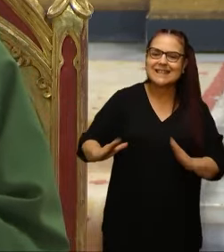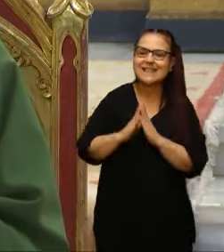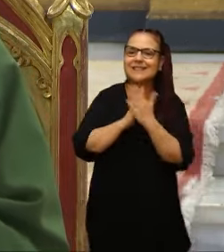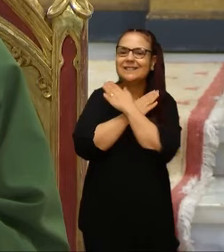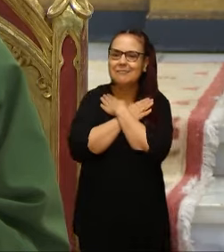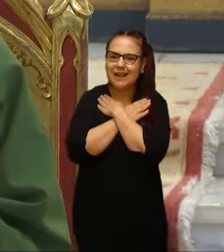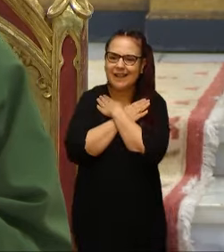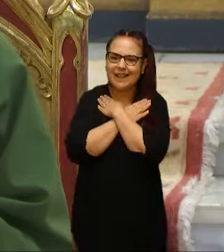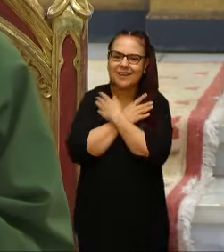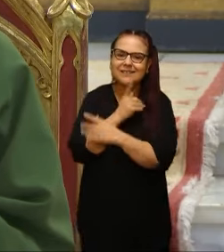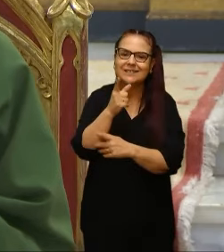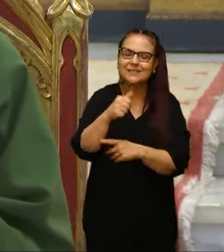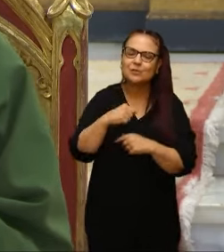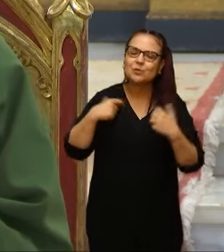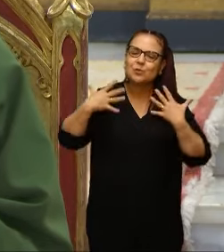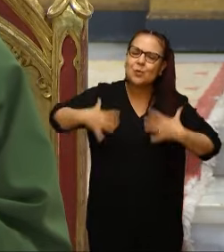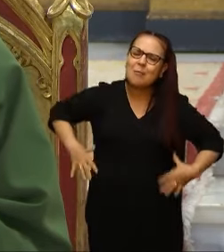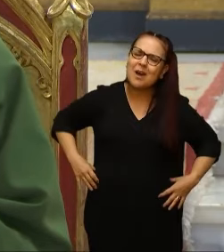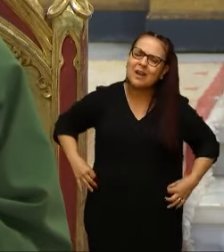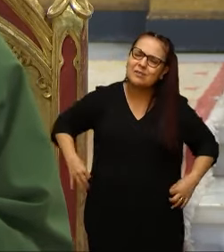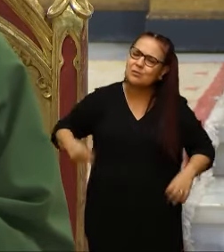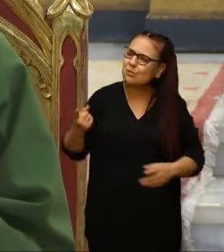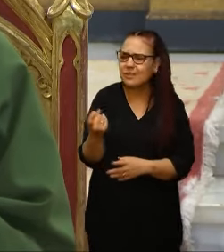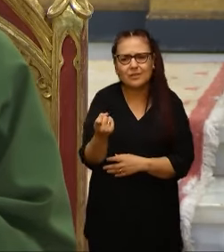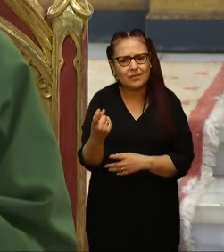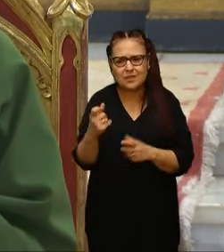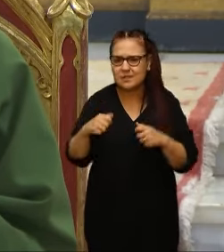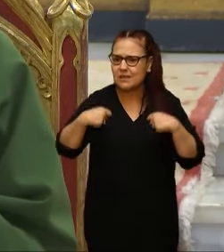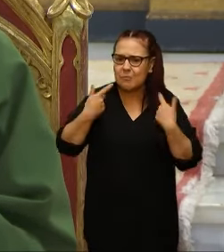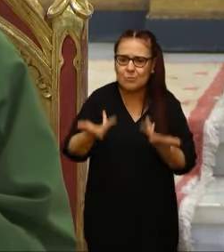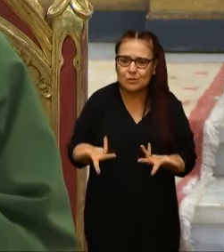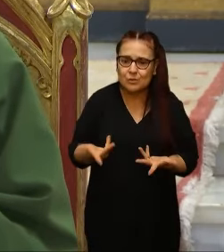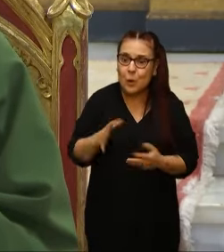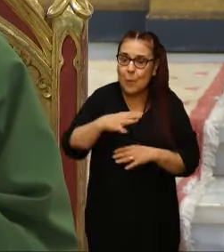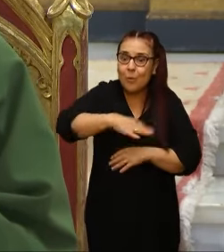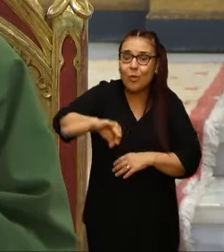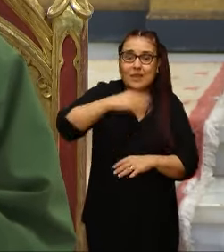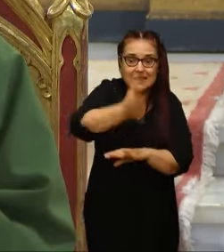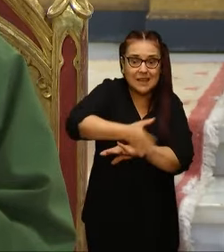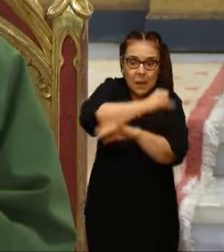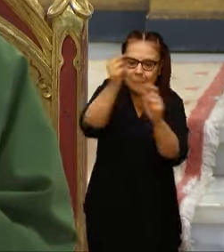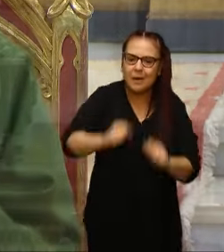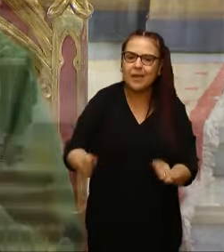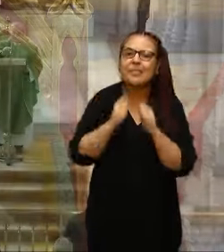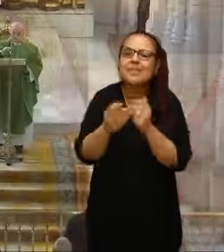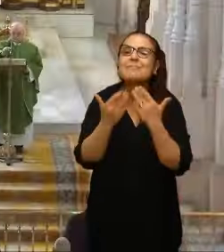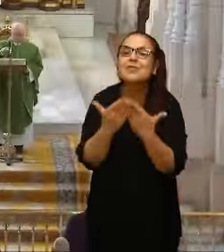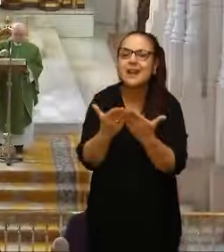extiende tu manto, que te necesitamos. Podéis ir en paz.